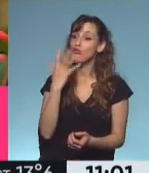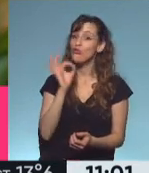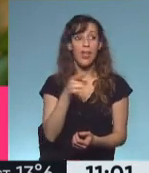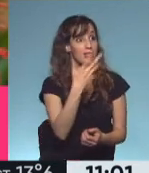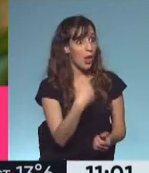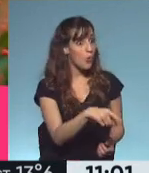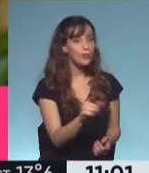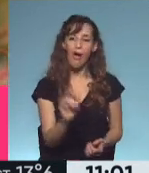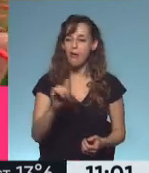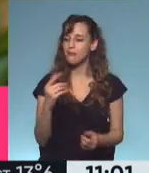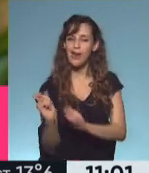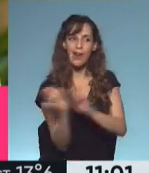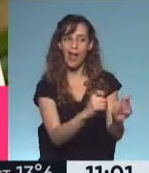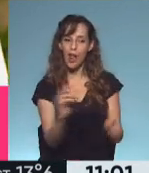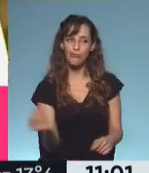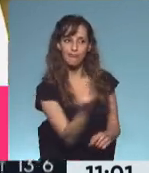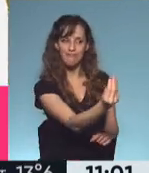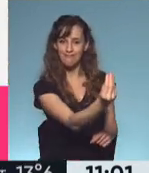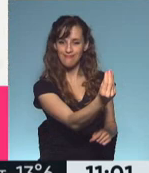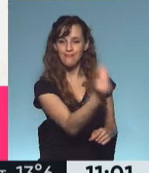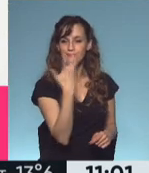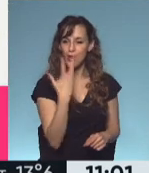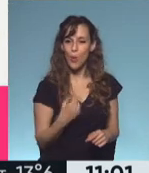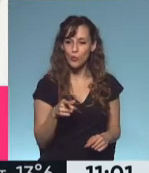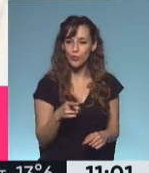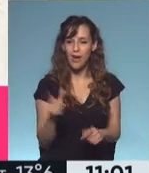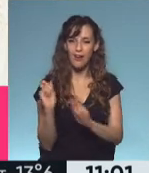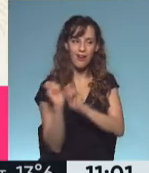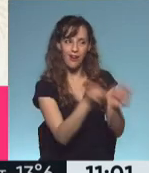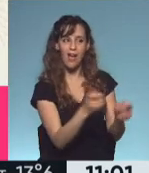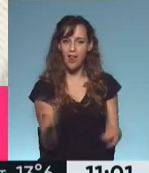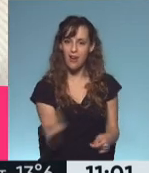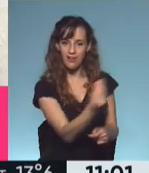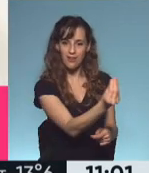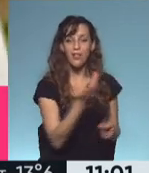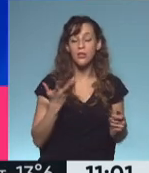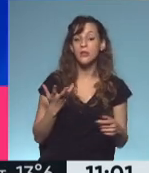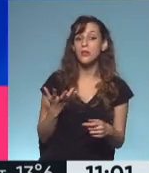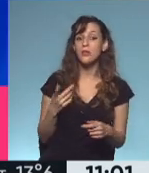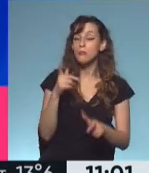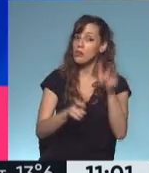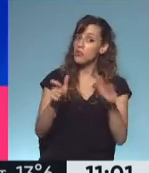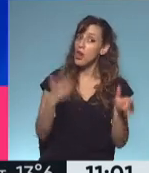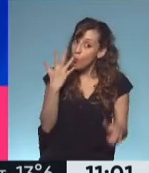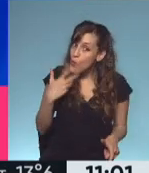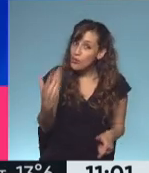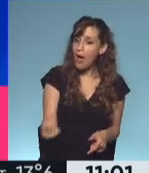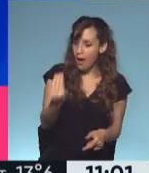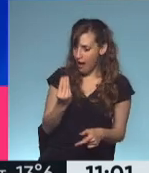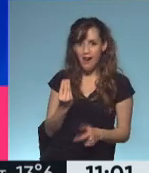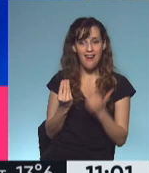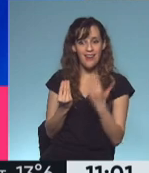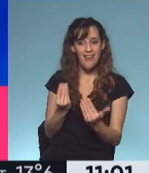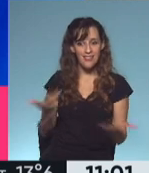voy por la vida dándole flores a todo el mundo, pero regalo malbones. Y no sabes qué bien recibidos que son. Está bueno el regalar. Está bueno